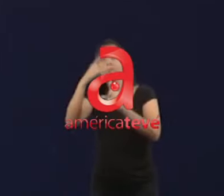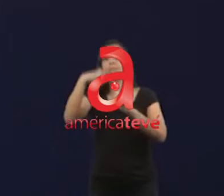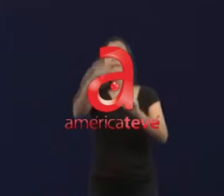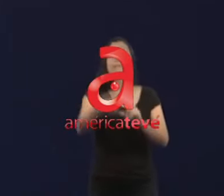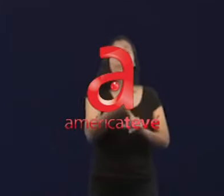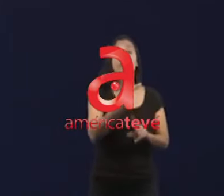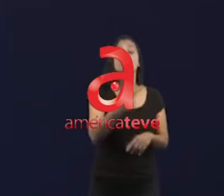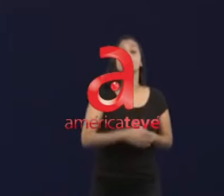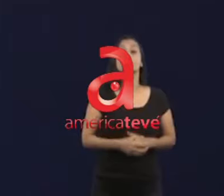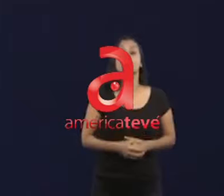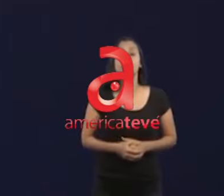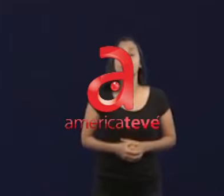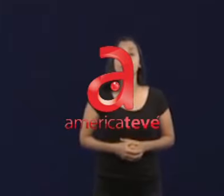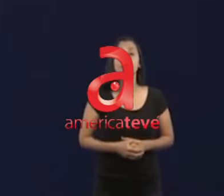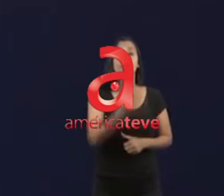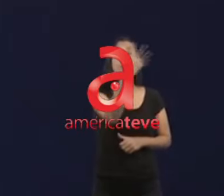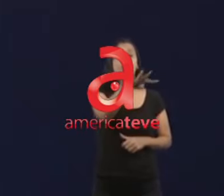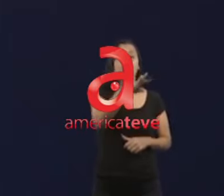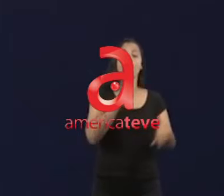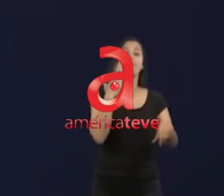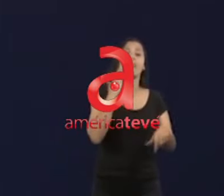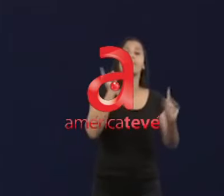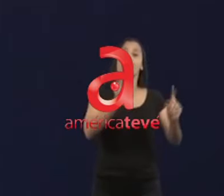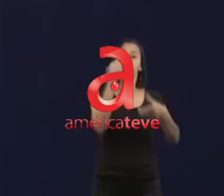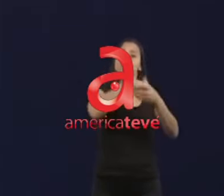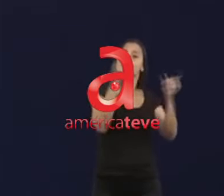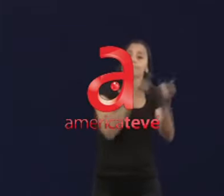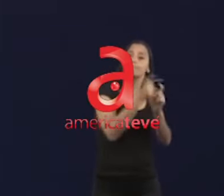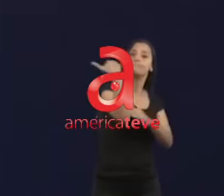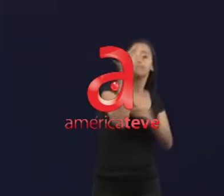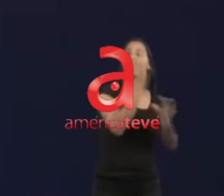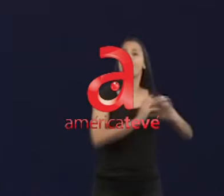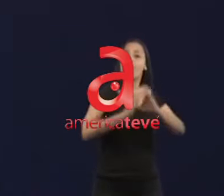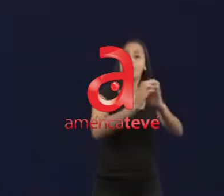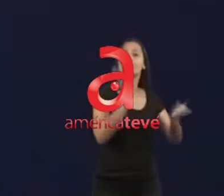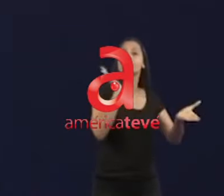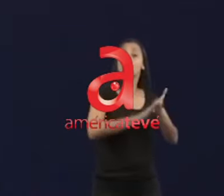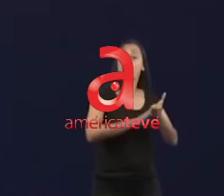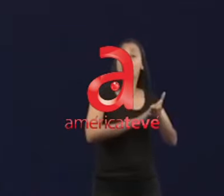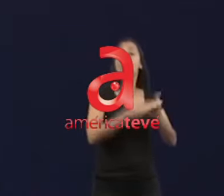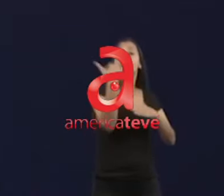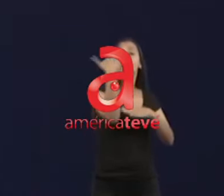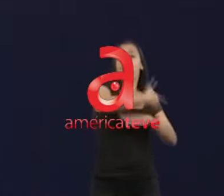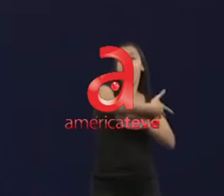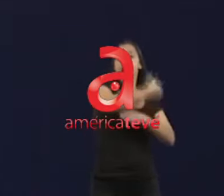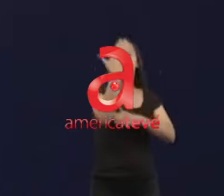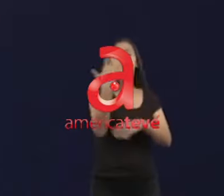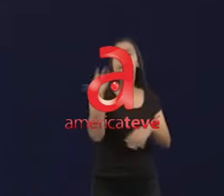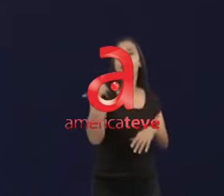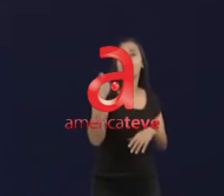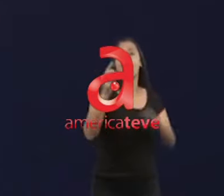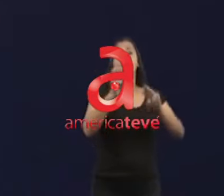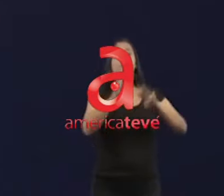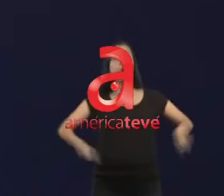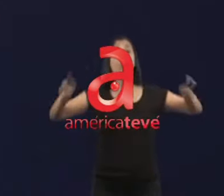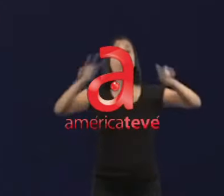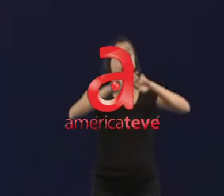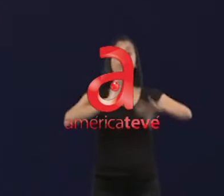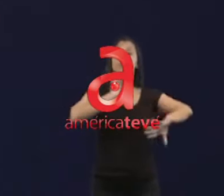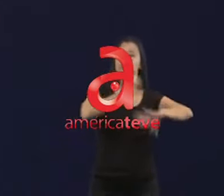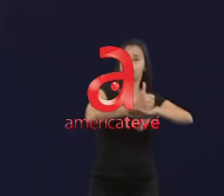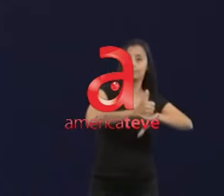el debate general de la se Nova asamblea general de las Naciones Unidas para América noticias